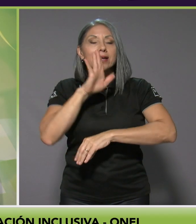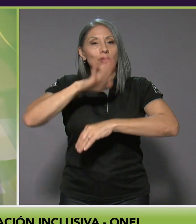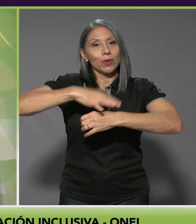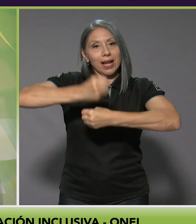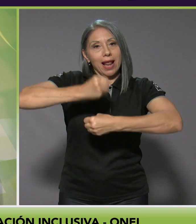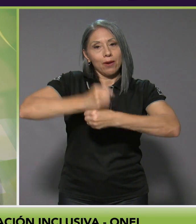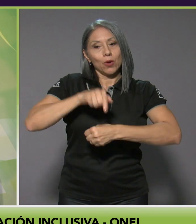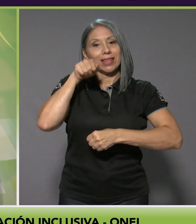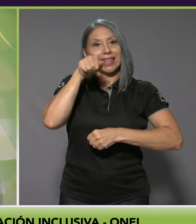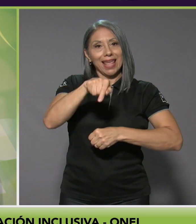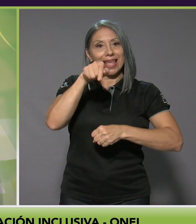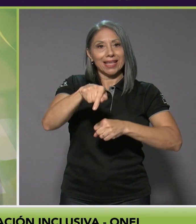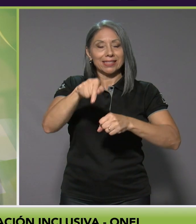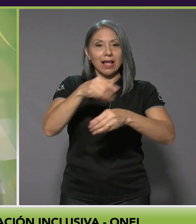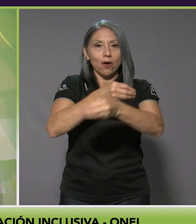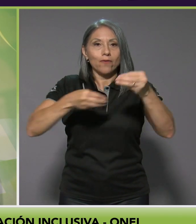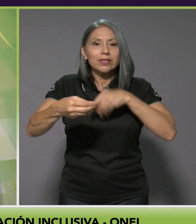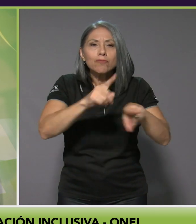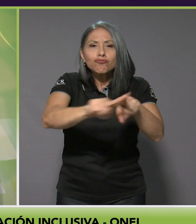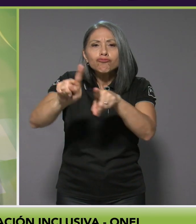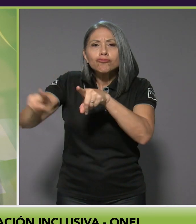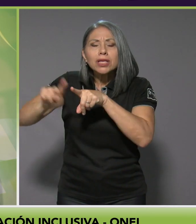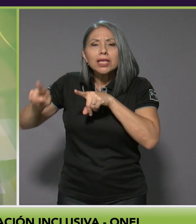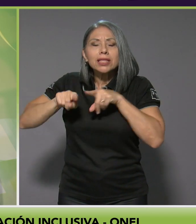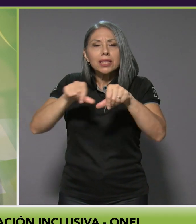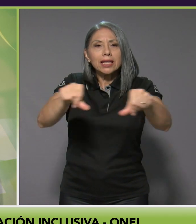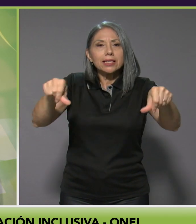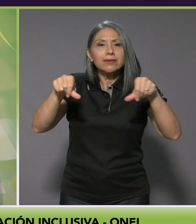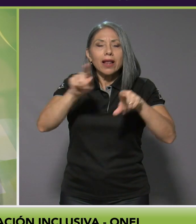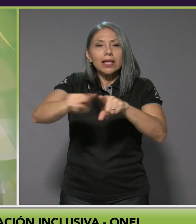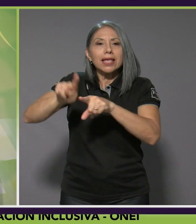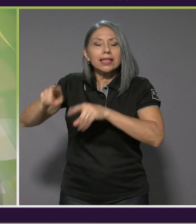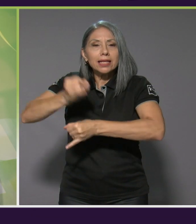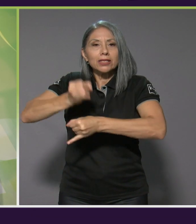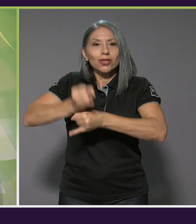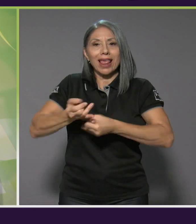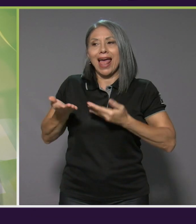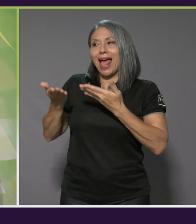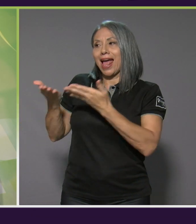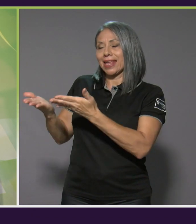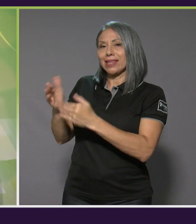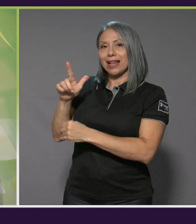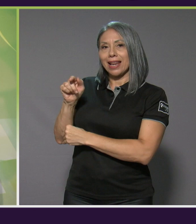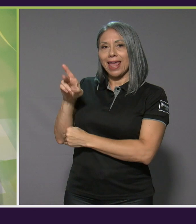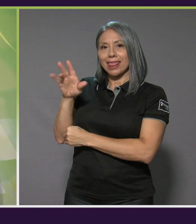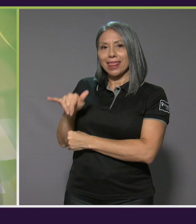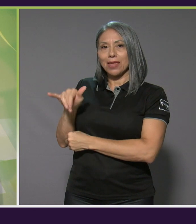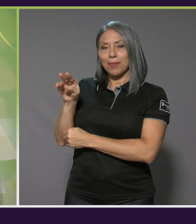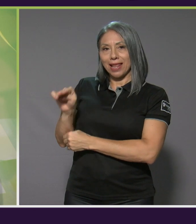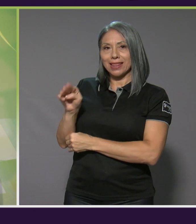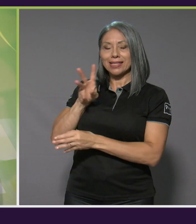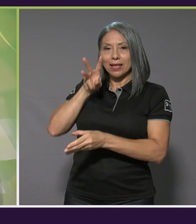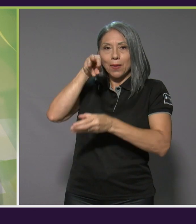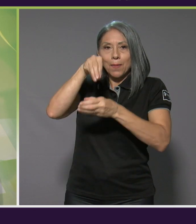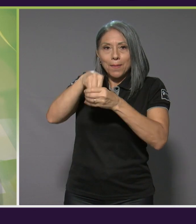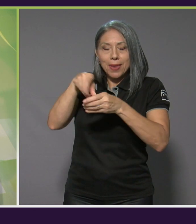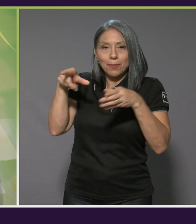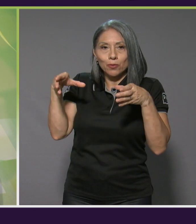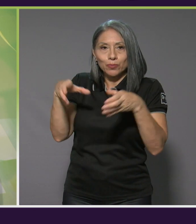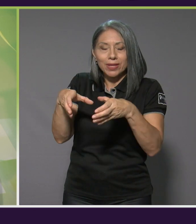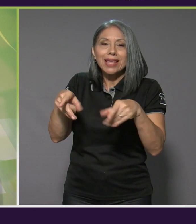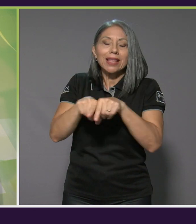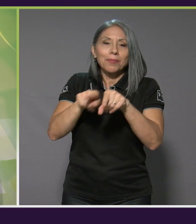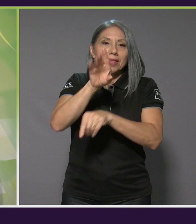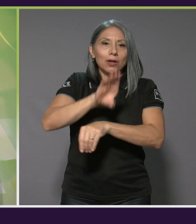órgano interdisciplinario e interinstitucional, nos acompaña en el set de Nexos Lady Meléndez, miembro de ONEI y del Consejo Nacional